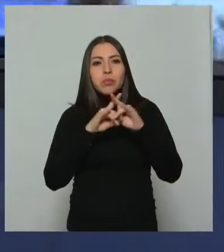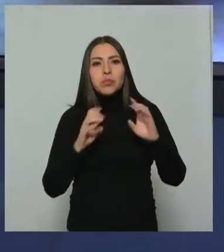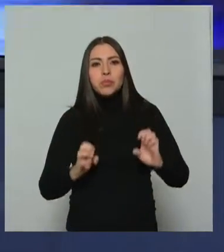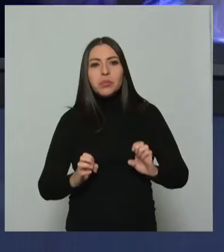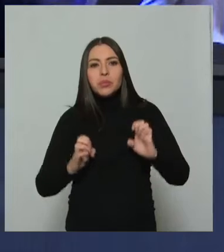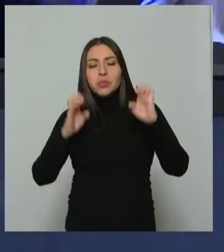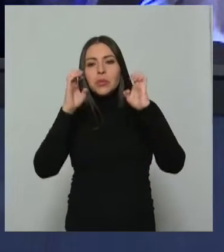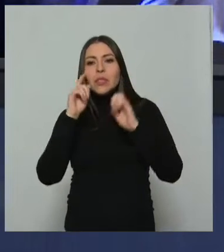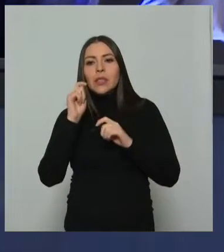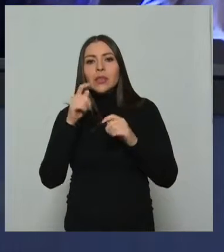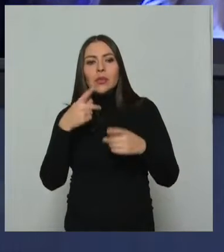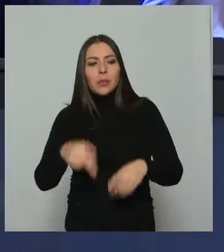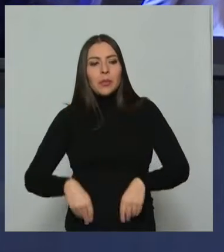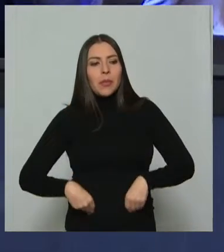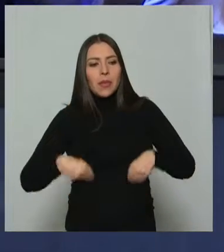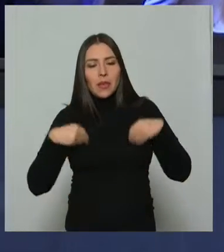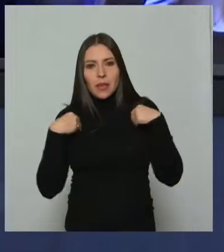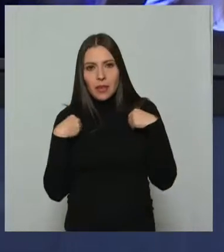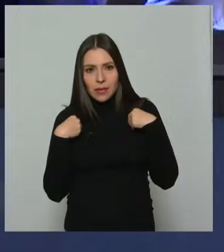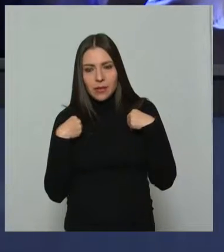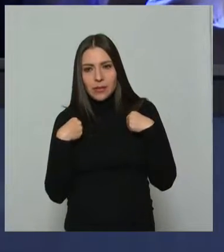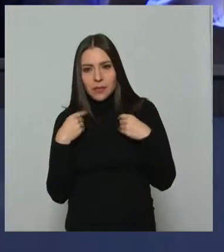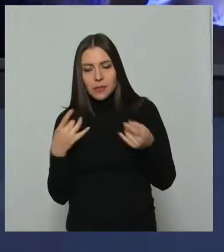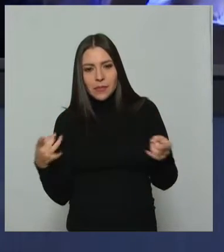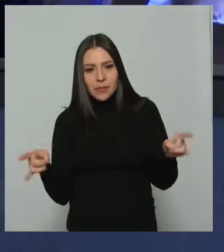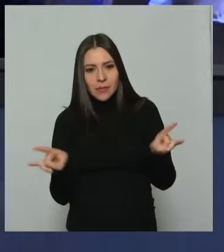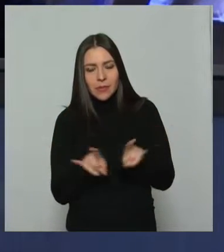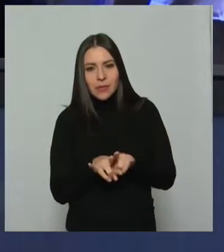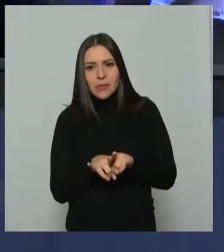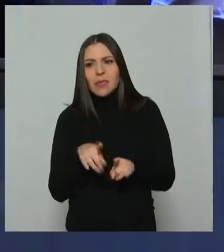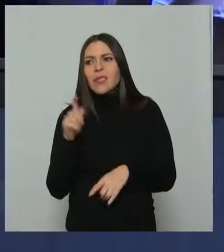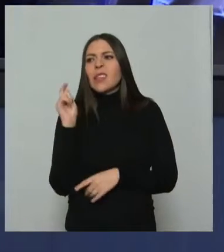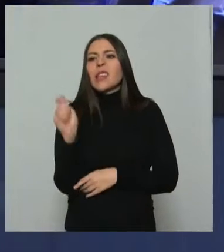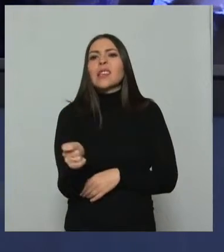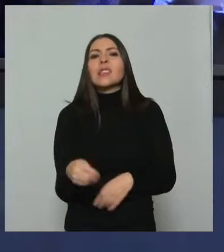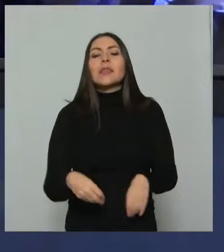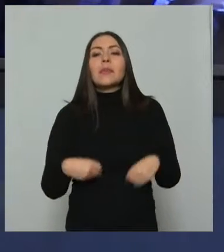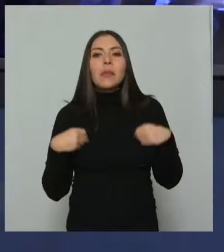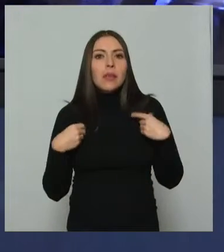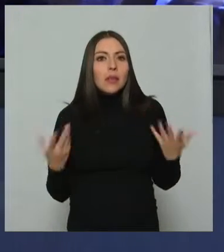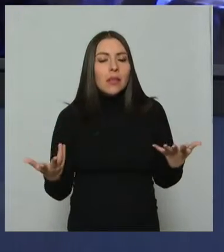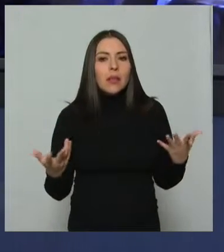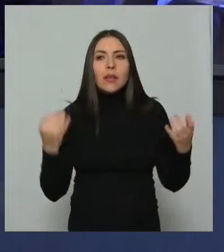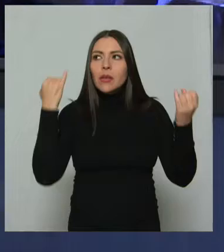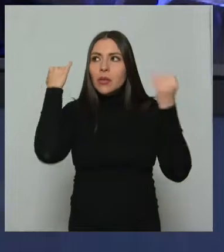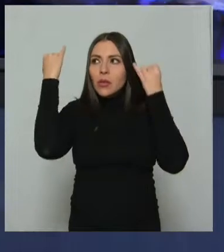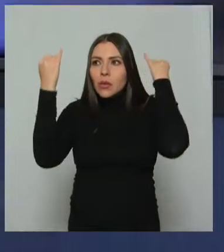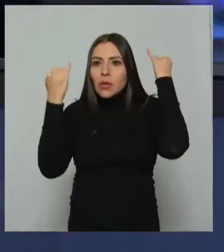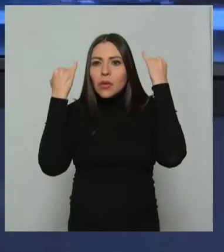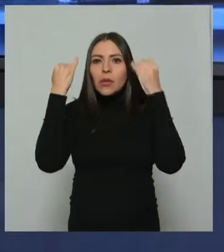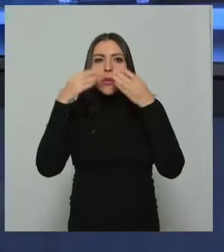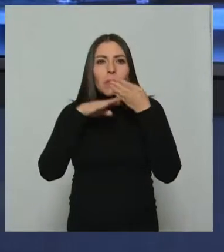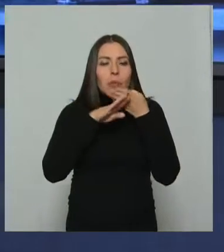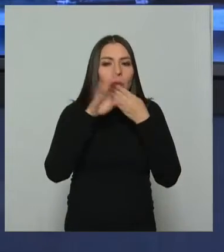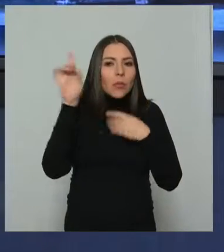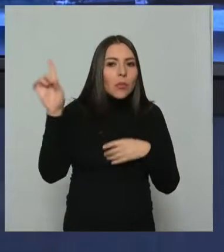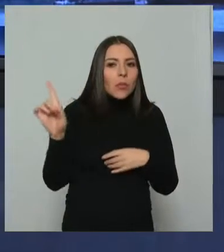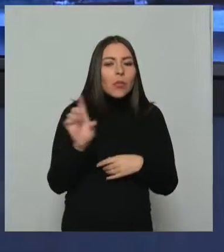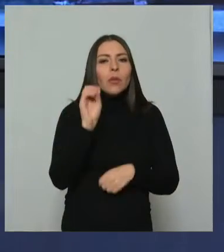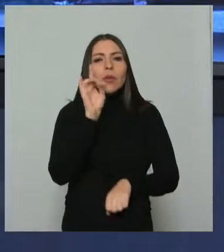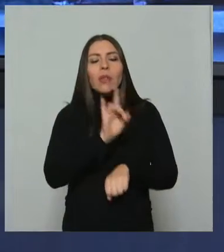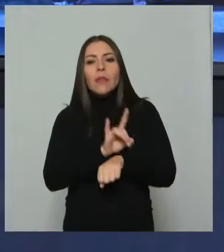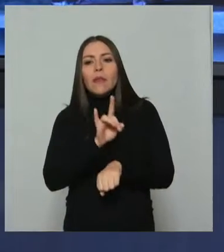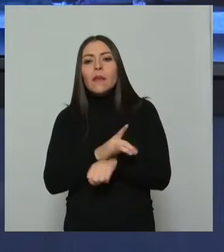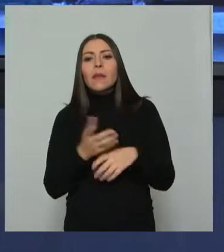que es la vida, un frenesí, que es la vida, una ilusión, una sombra, una ficción, y el mayor bien